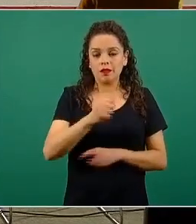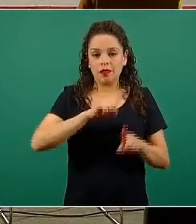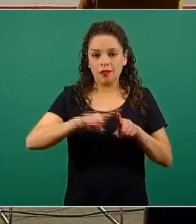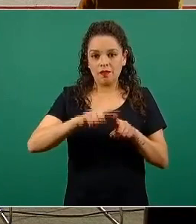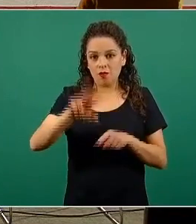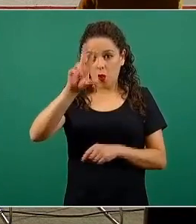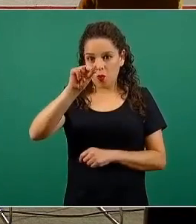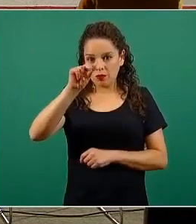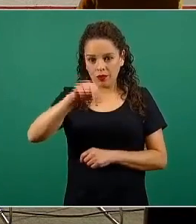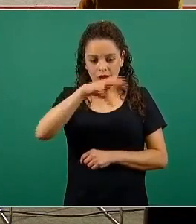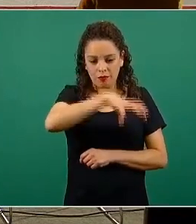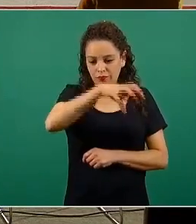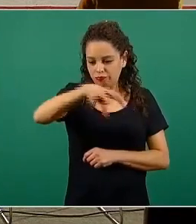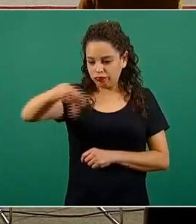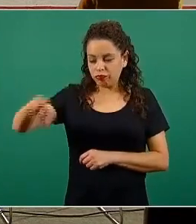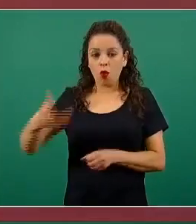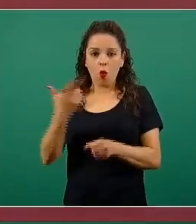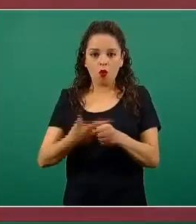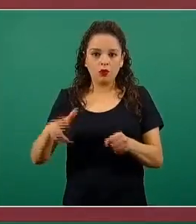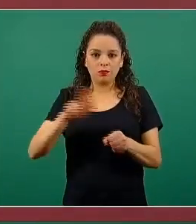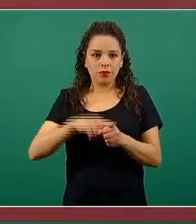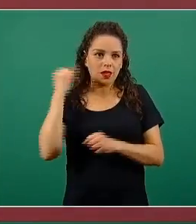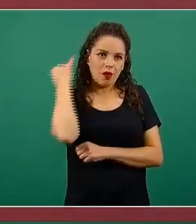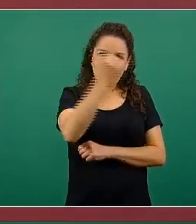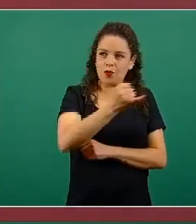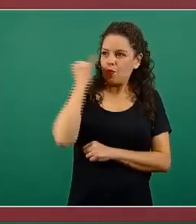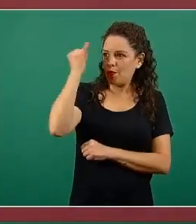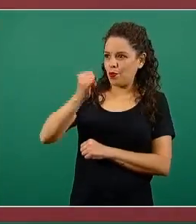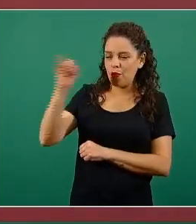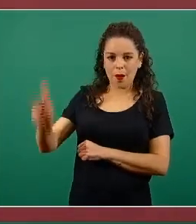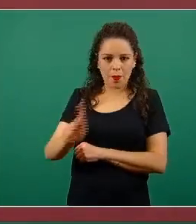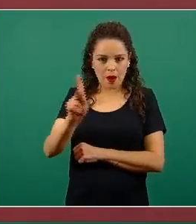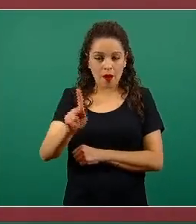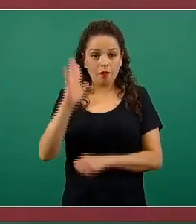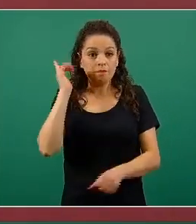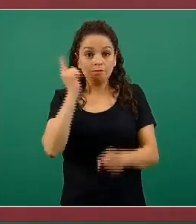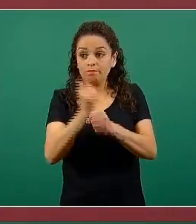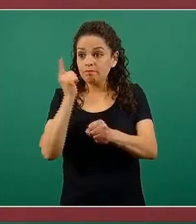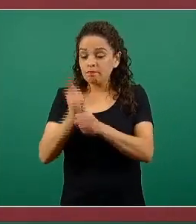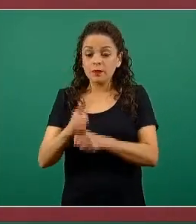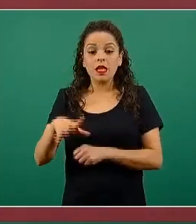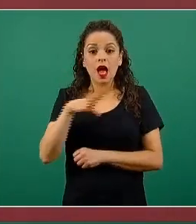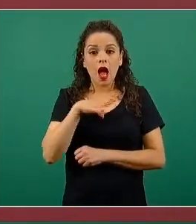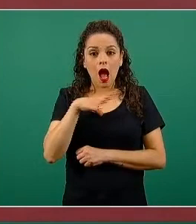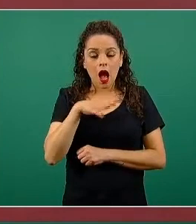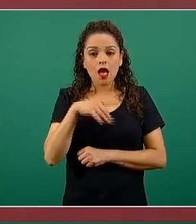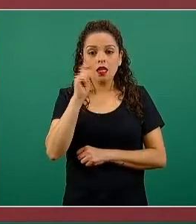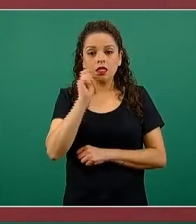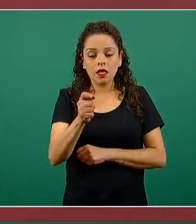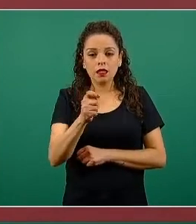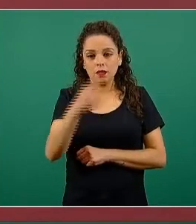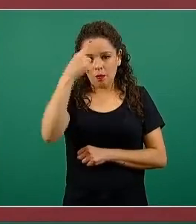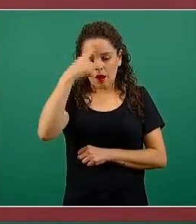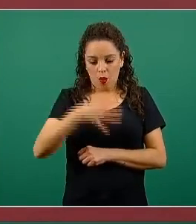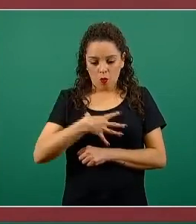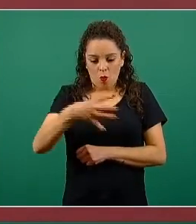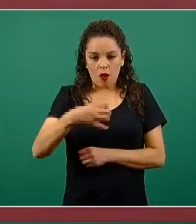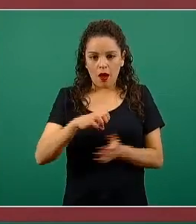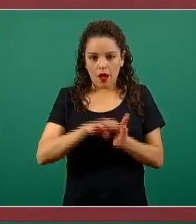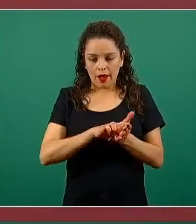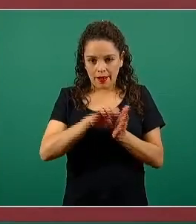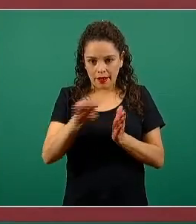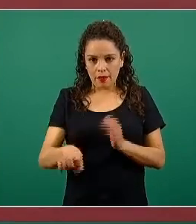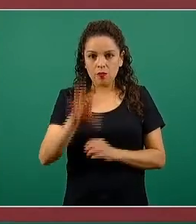del IMSS Bienestar, hospitales rurales. Pudimos constatar que existía equipamiento, por ejemplo, de rayos X o de